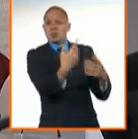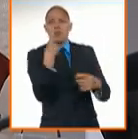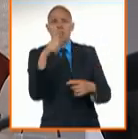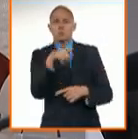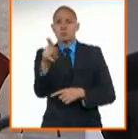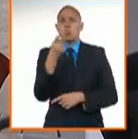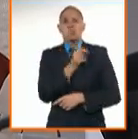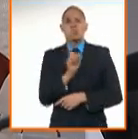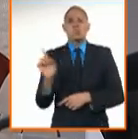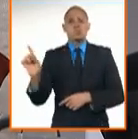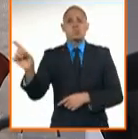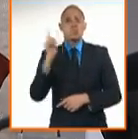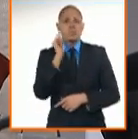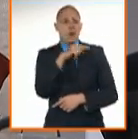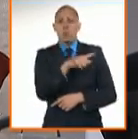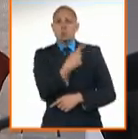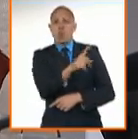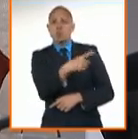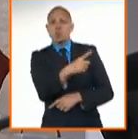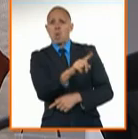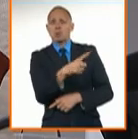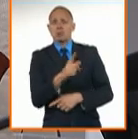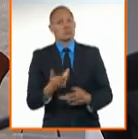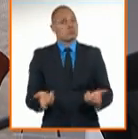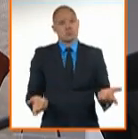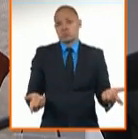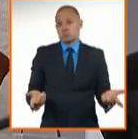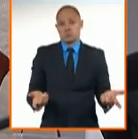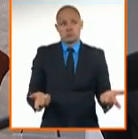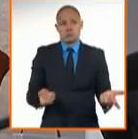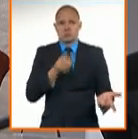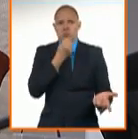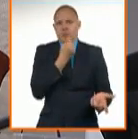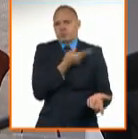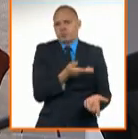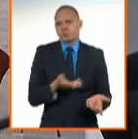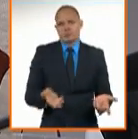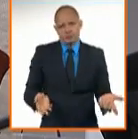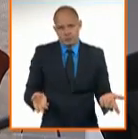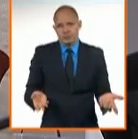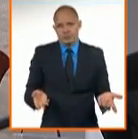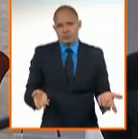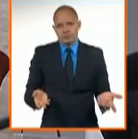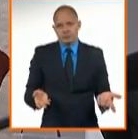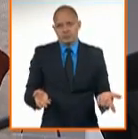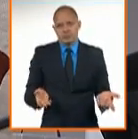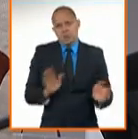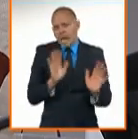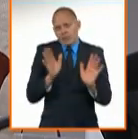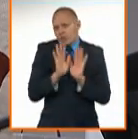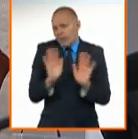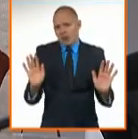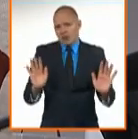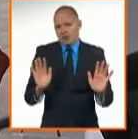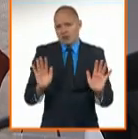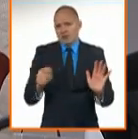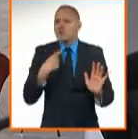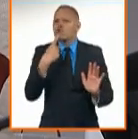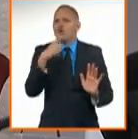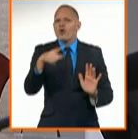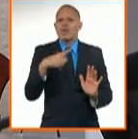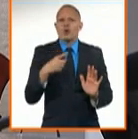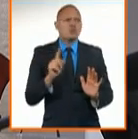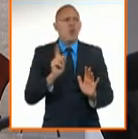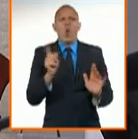como televisivos que en estos momentos recobran mayor importancia nosotros hacemos un llamado